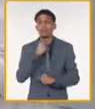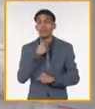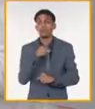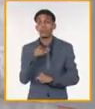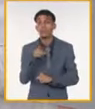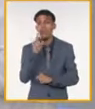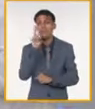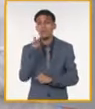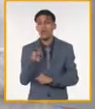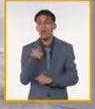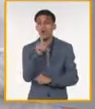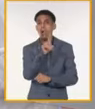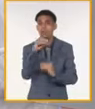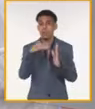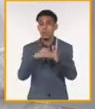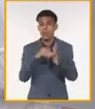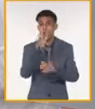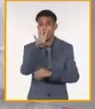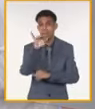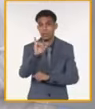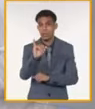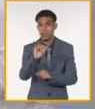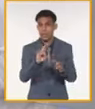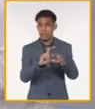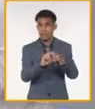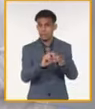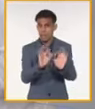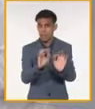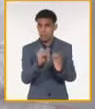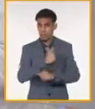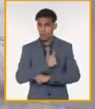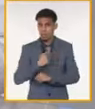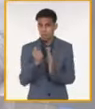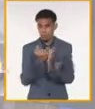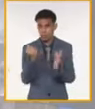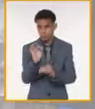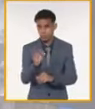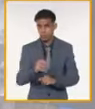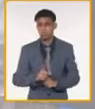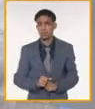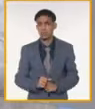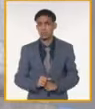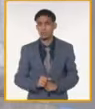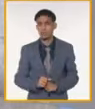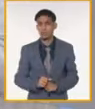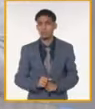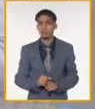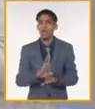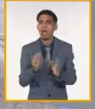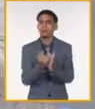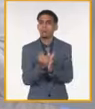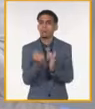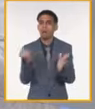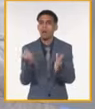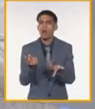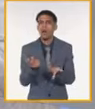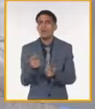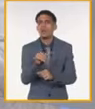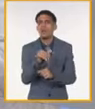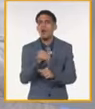aprobados los 11046 mi pymes privadas fueron aprobadas para una con una